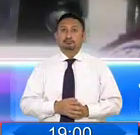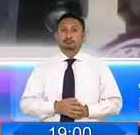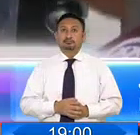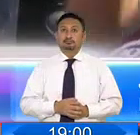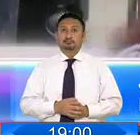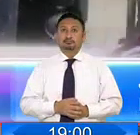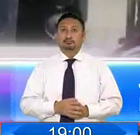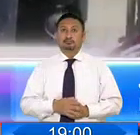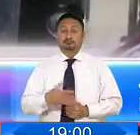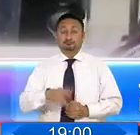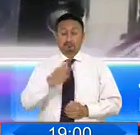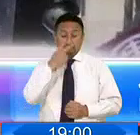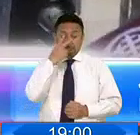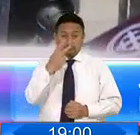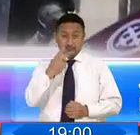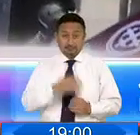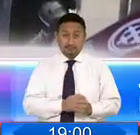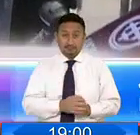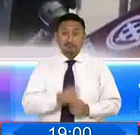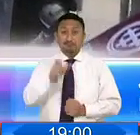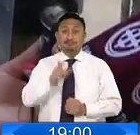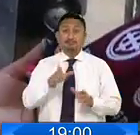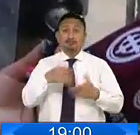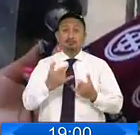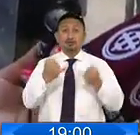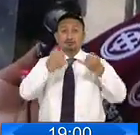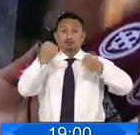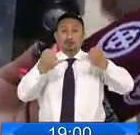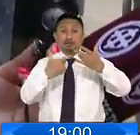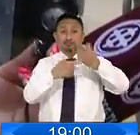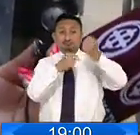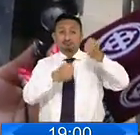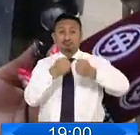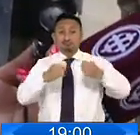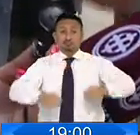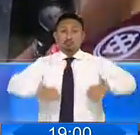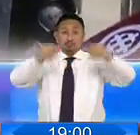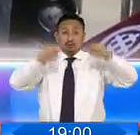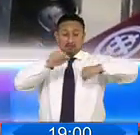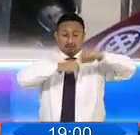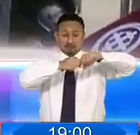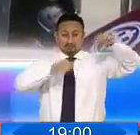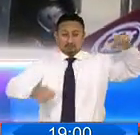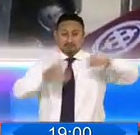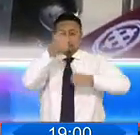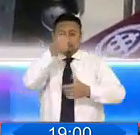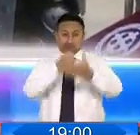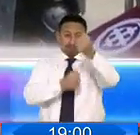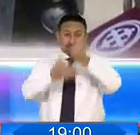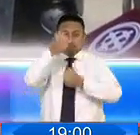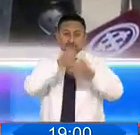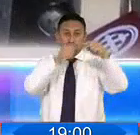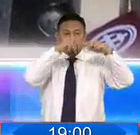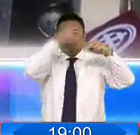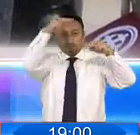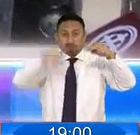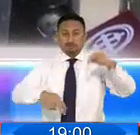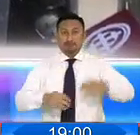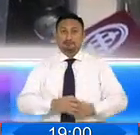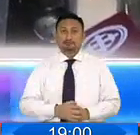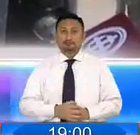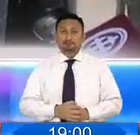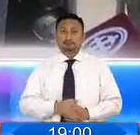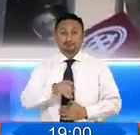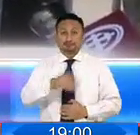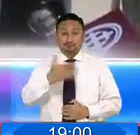Y ahí se ve claramente cómo a través de cuerdas, sábanas, empiezan a escalar el muro y a intentar fugar. Y ahí